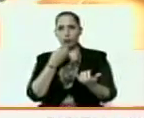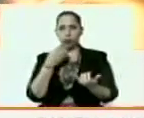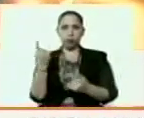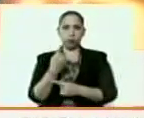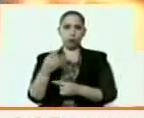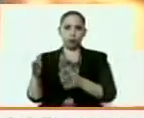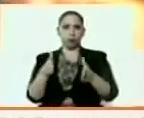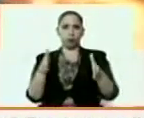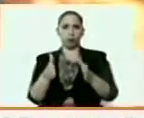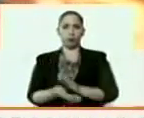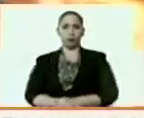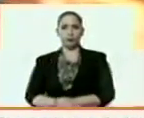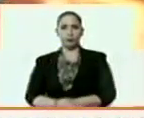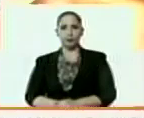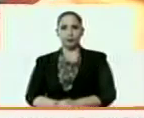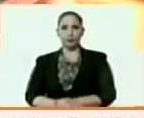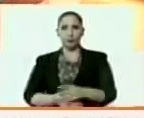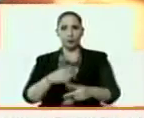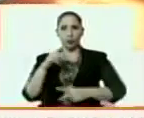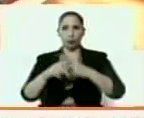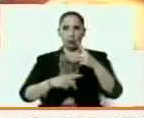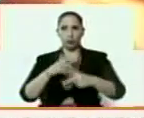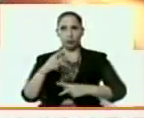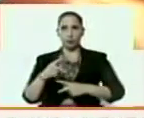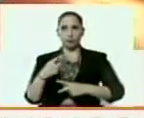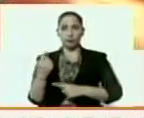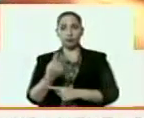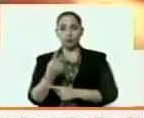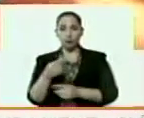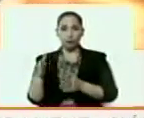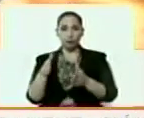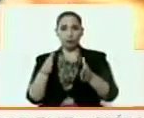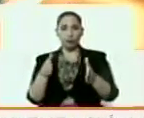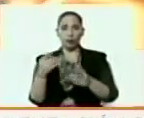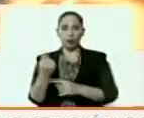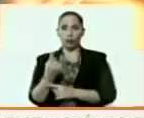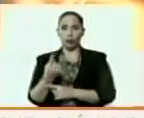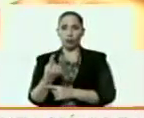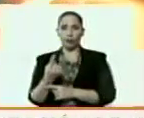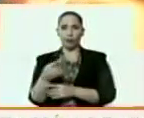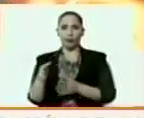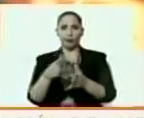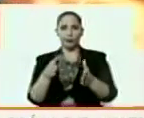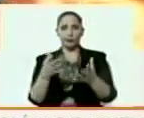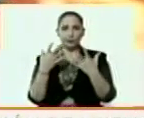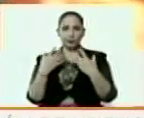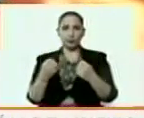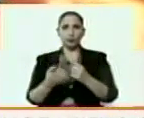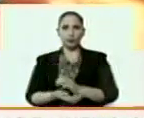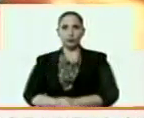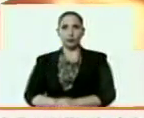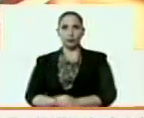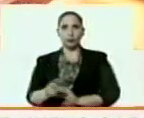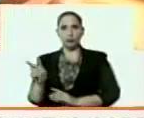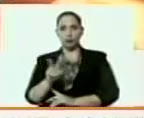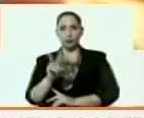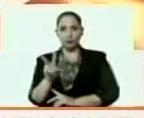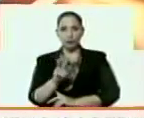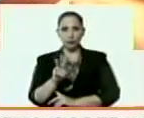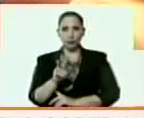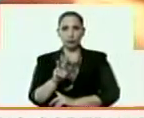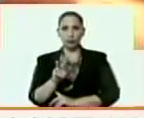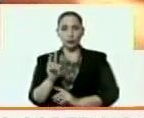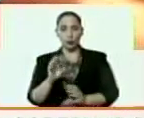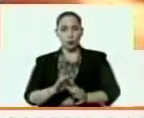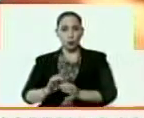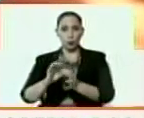Maripili, yo retomo el camino de la productividad, es la única vía, es el único camino. Que nosotros entendamos que los venezolanos y las venezolanas